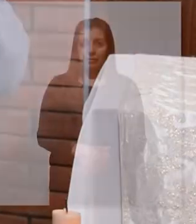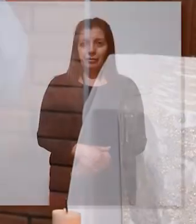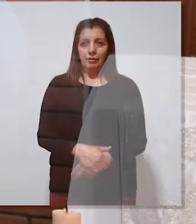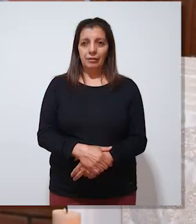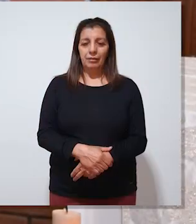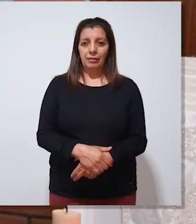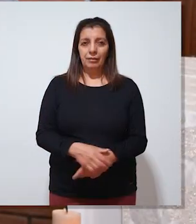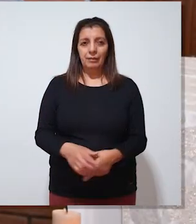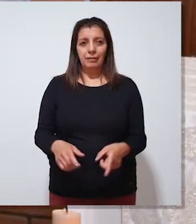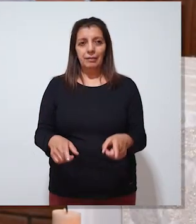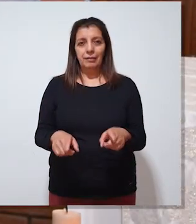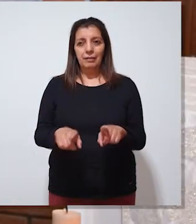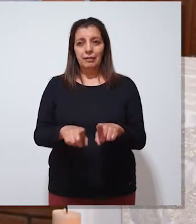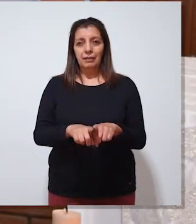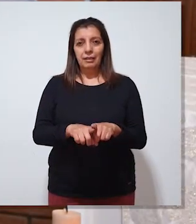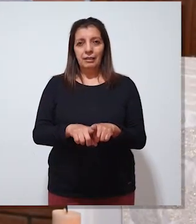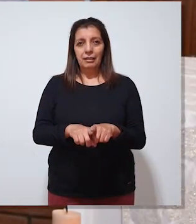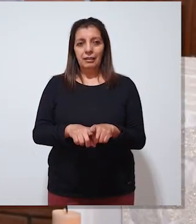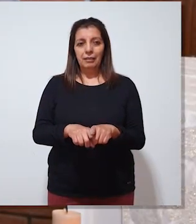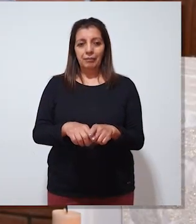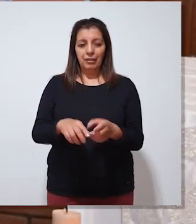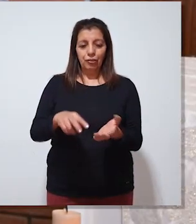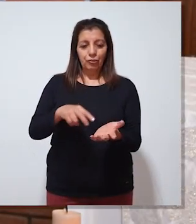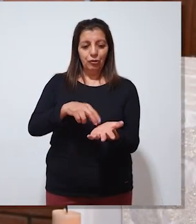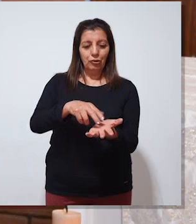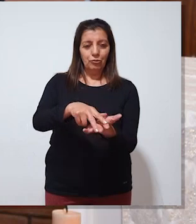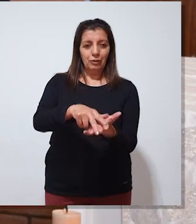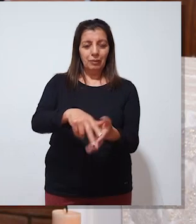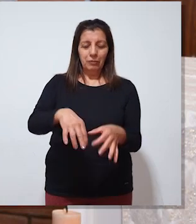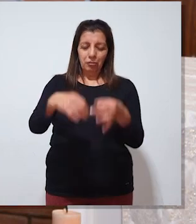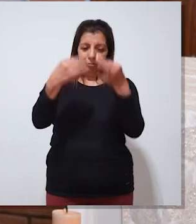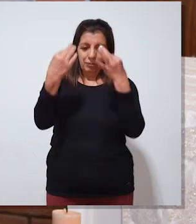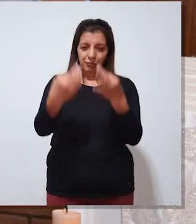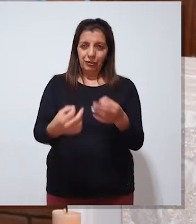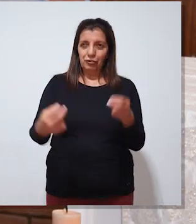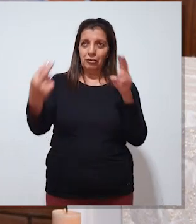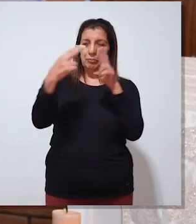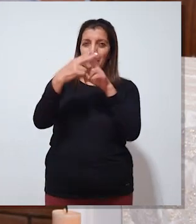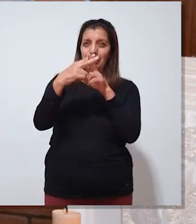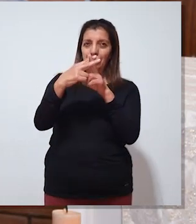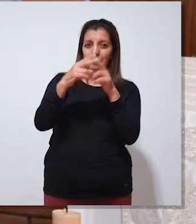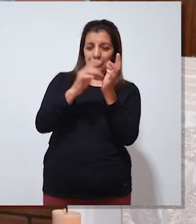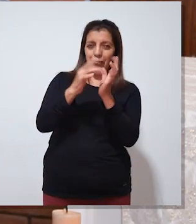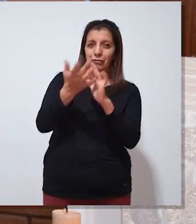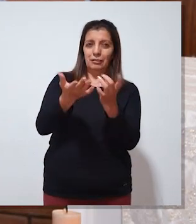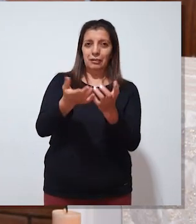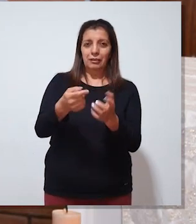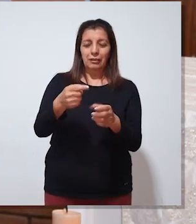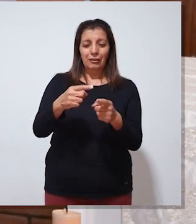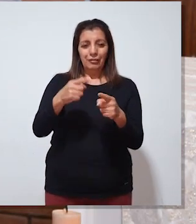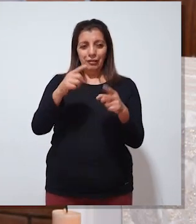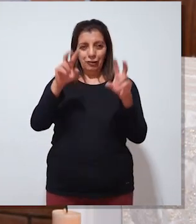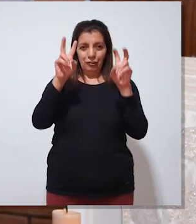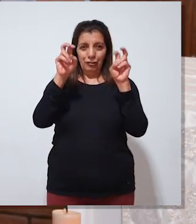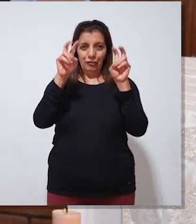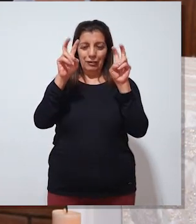Hermanos, María es un camino seguro para encontrar a Cristo y hoy, bajo el lema Con María del Rosario, una